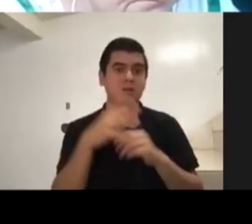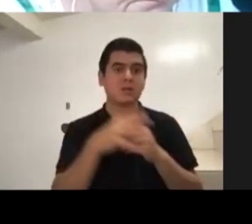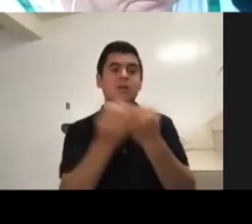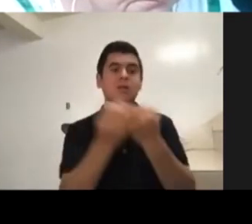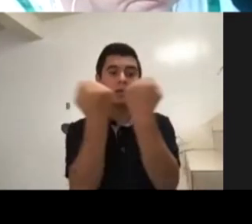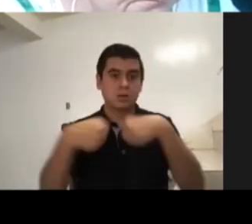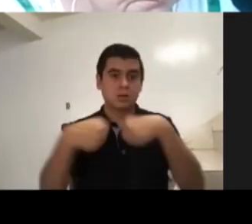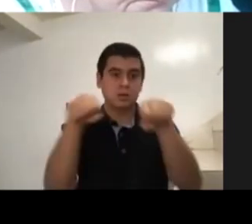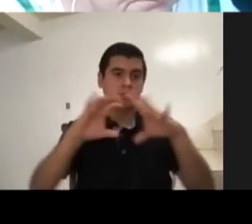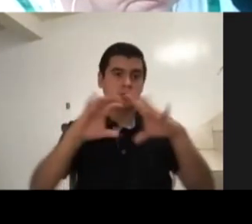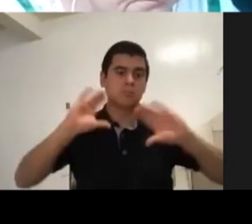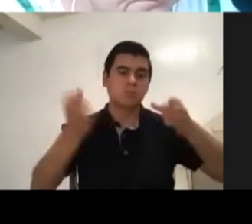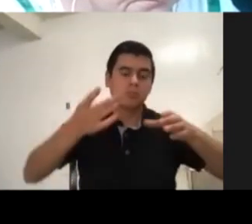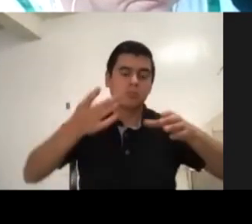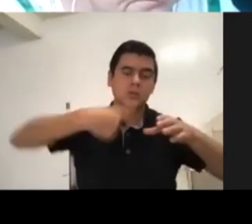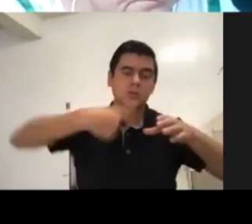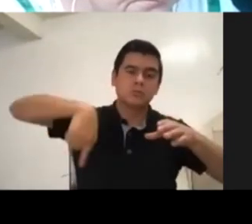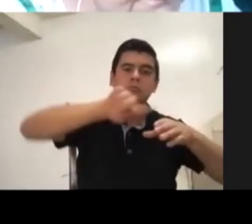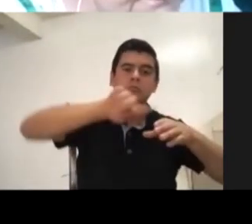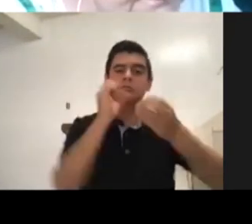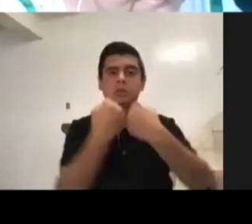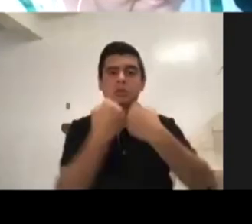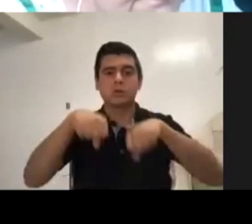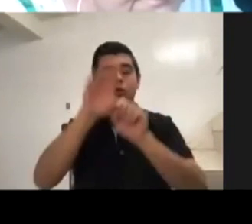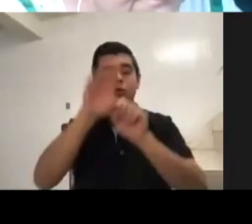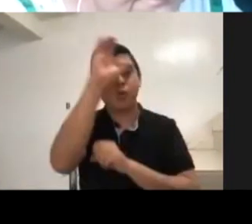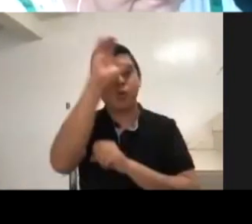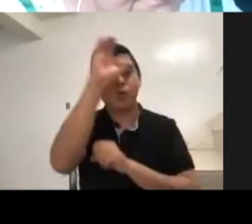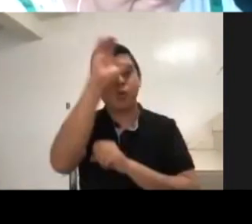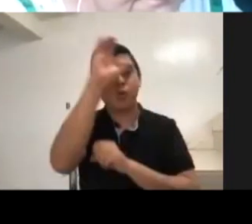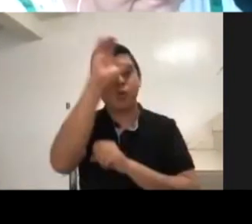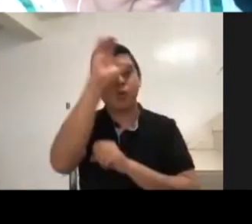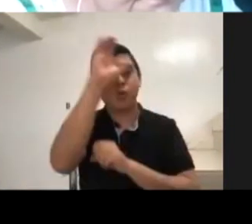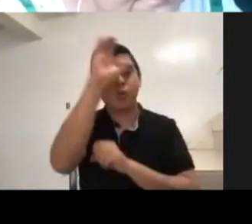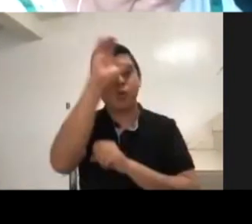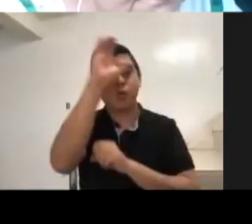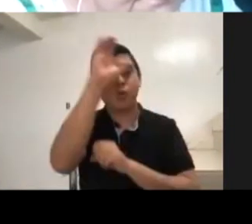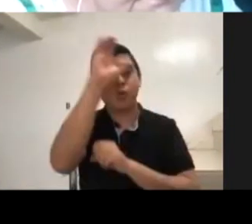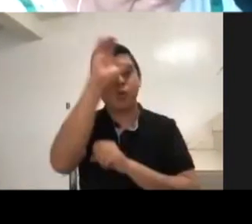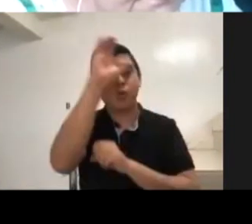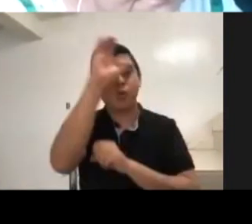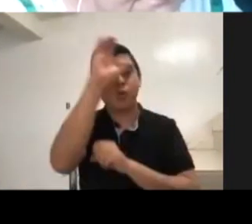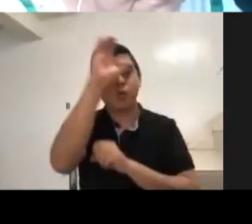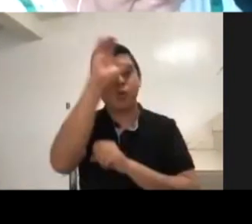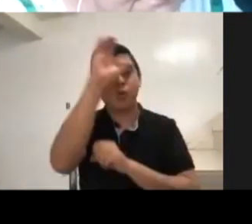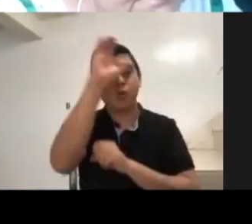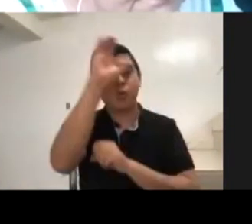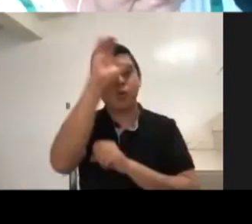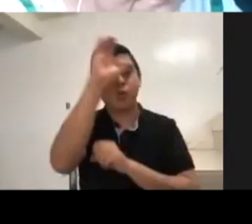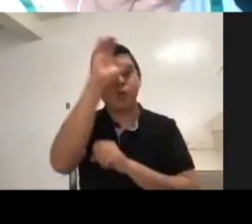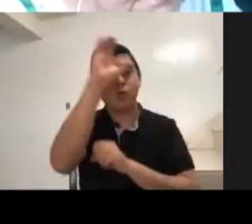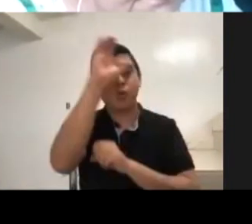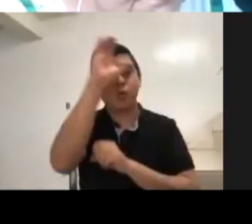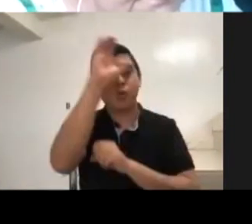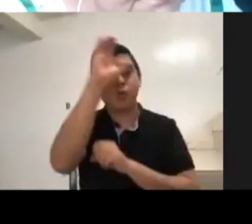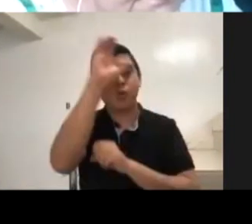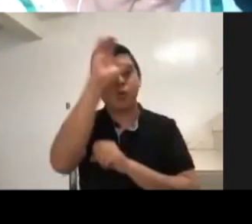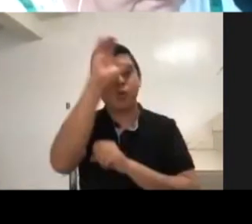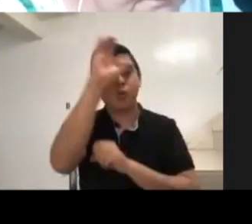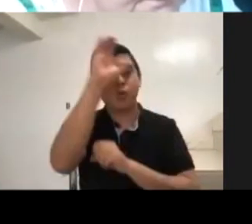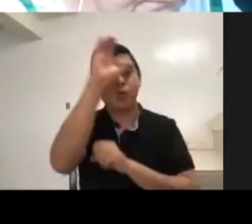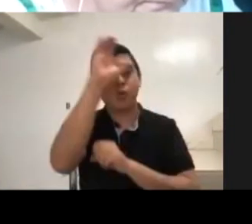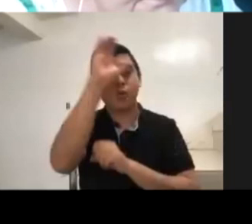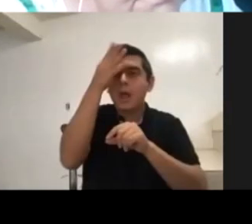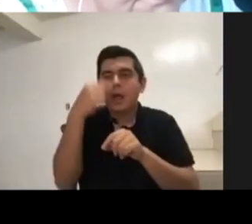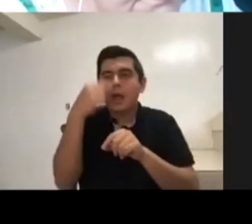y en el nivel familiar, cómo los hemos ido adaptando y cómo hemos hecho que la educación responda a